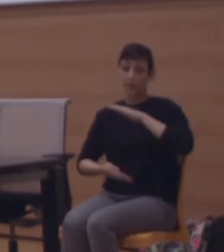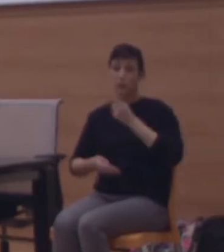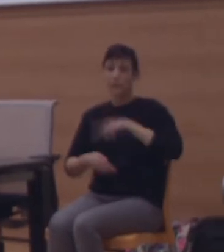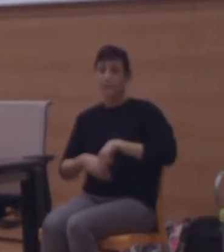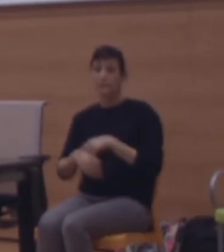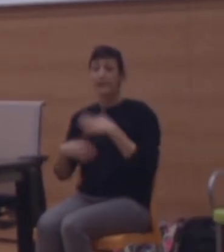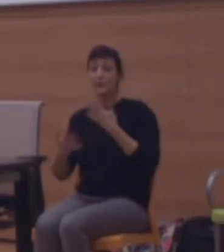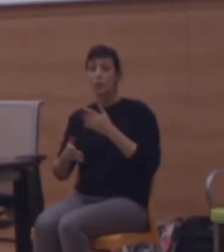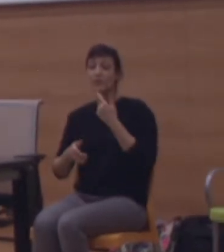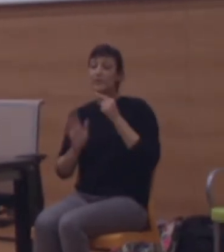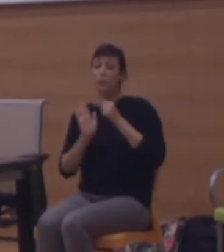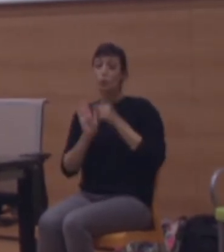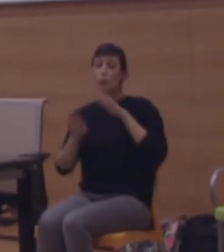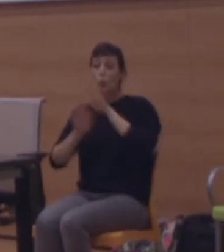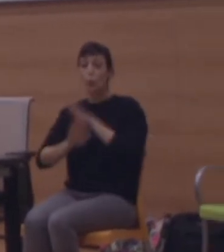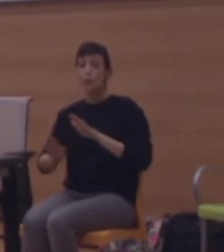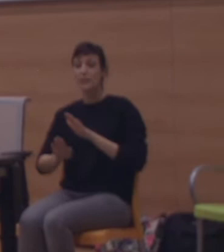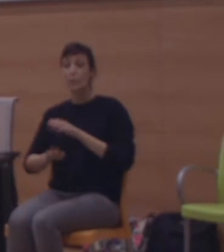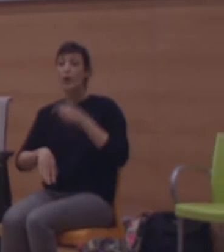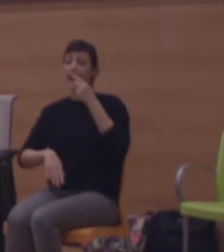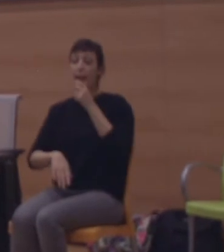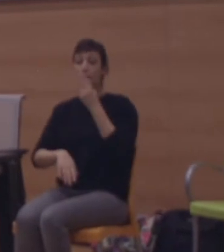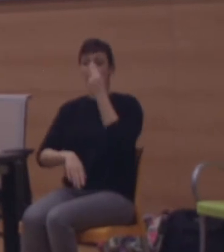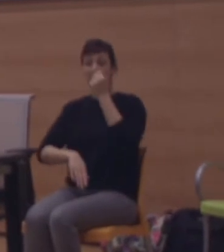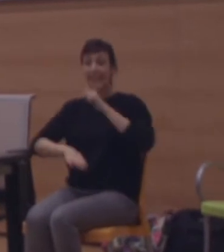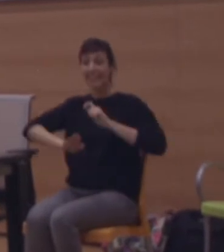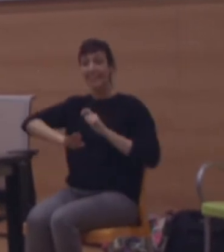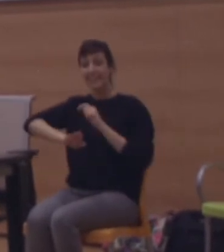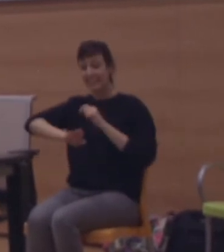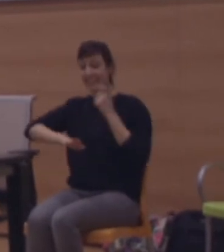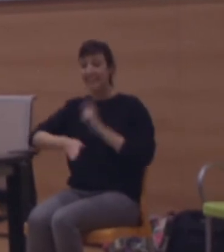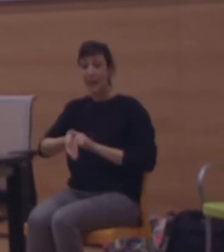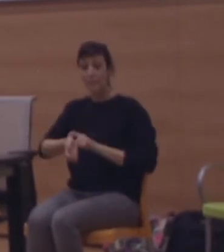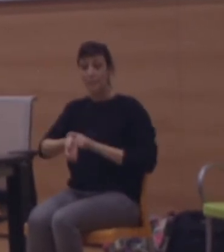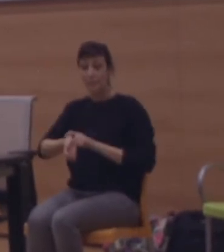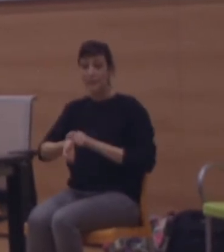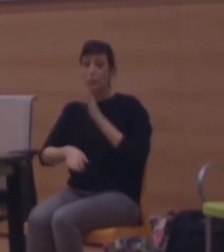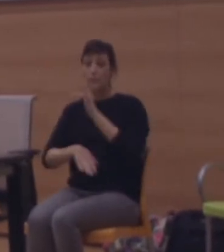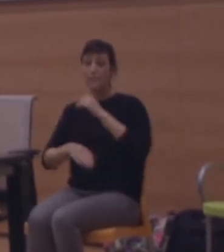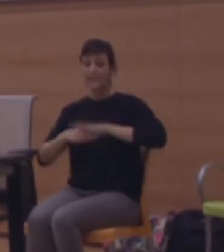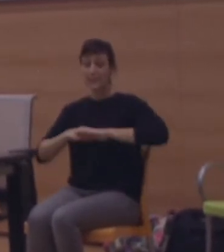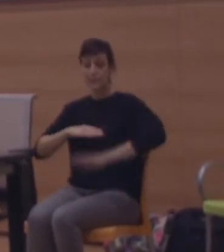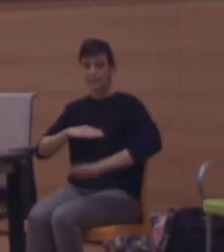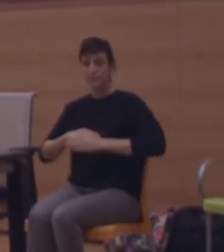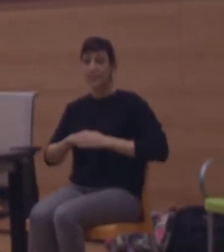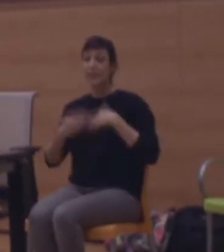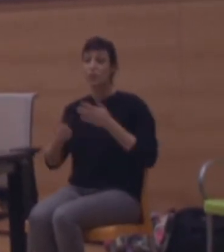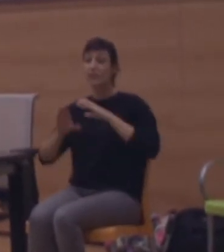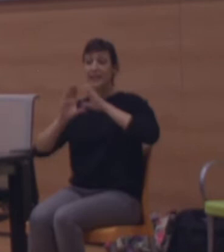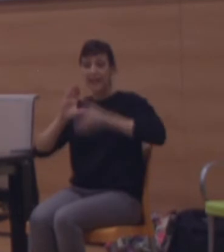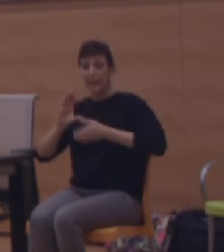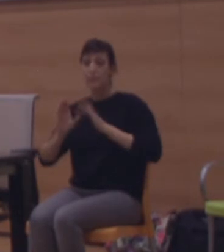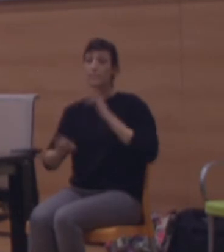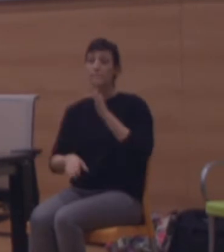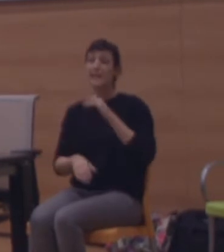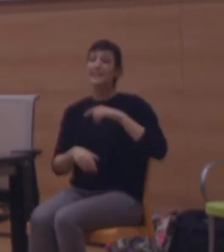en el último punto en el pie diabético, aunque vamos a hacerlo extensivo a lesiones en miembros inferiores. Reconocer al CREO una vez más y a Maite Gutiérrez,